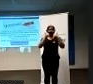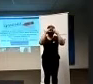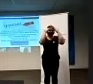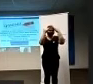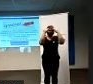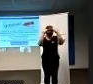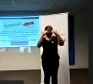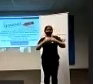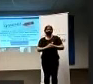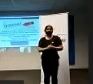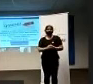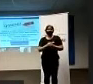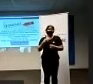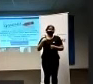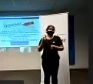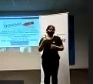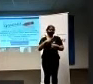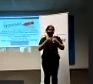invitación.